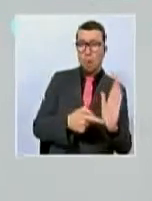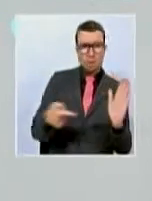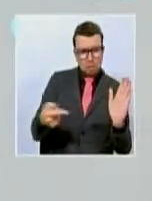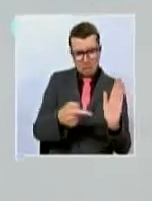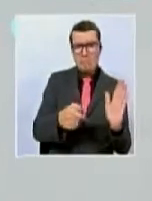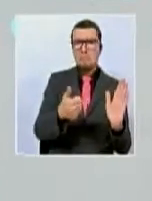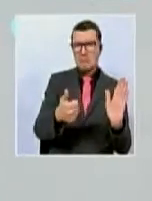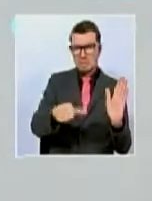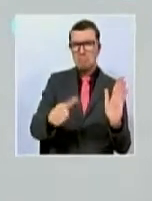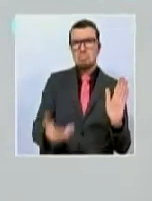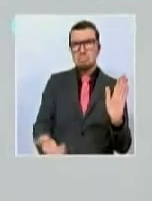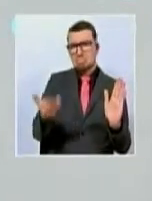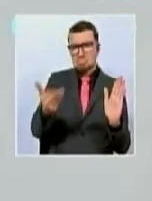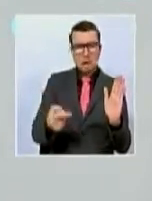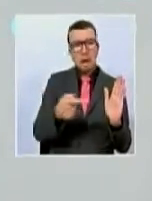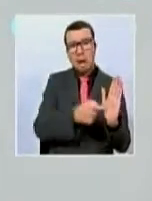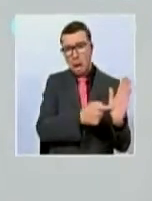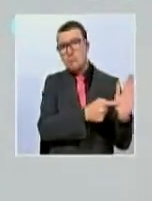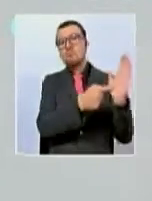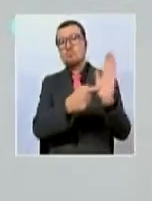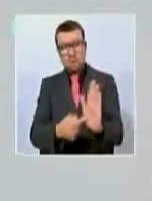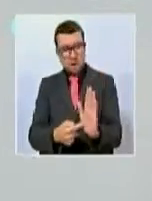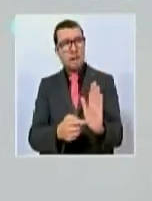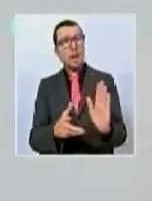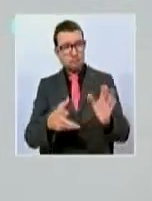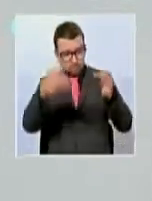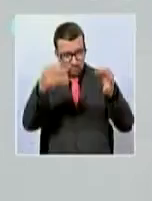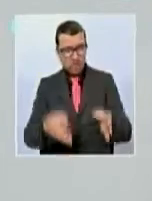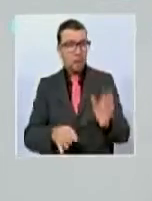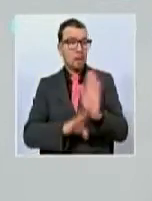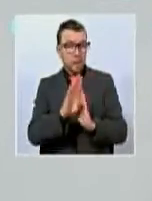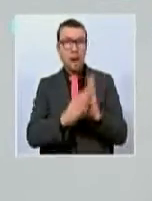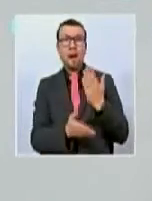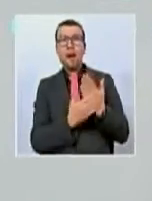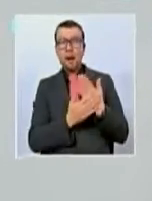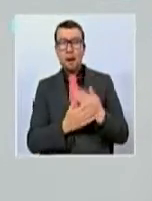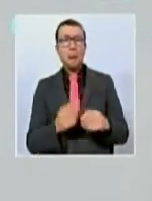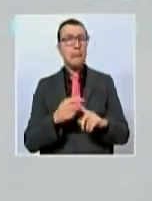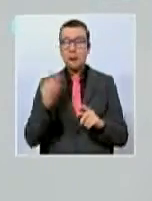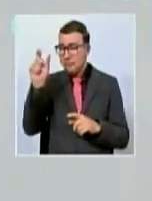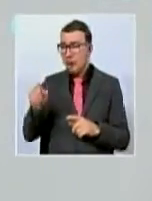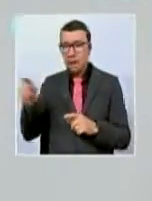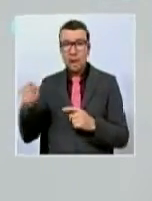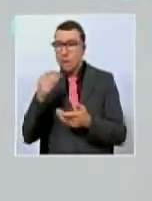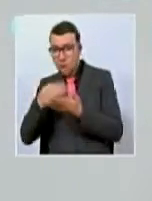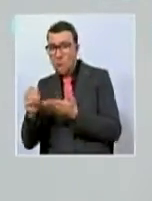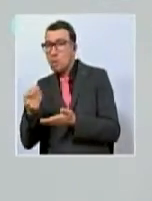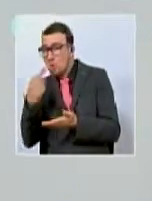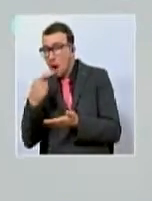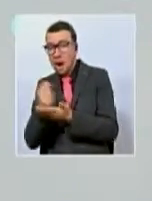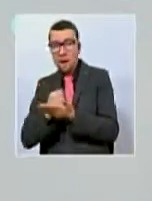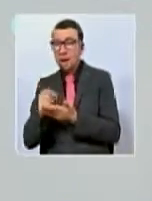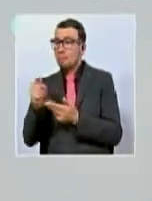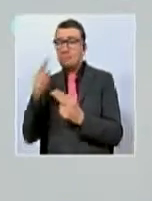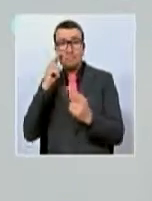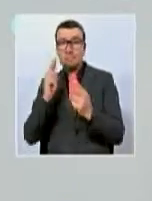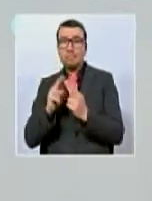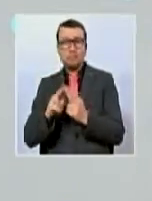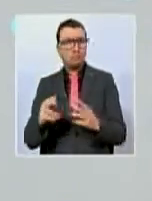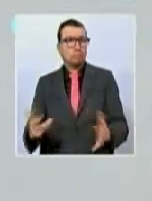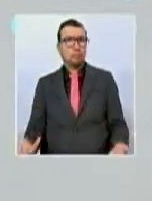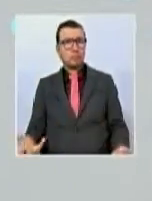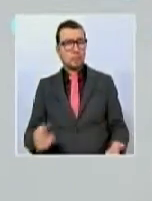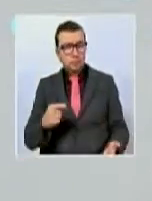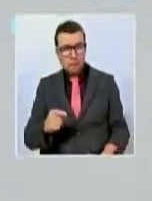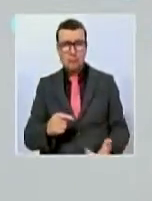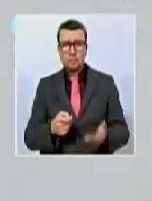producto es apto y va a garantizar la eficacia. Pero eso no lo conoce el consumidor final. No tendría forma de cómo verlo a través